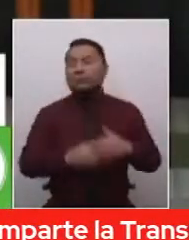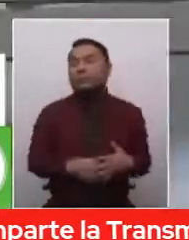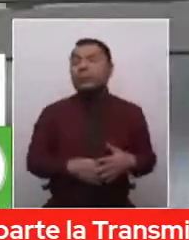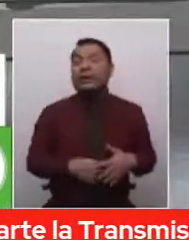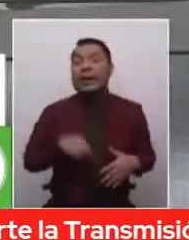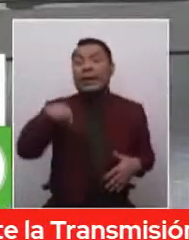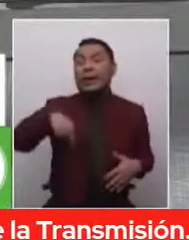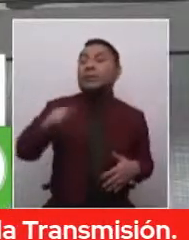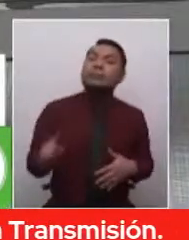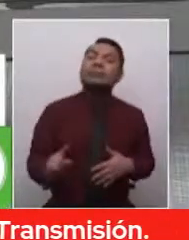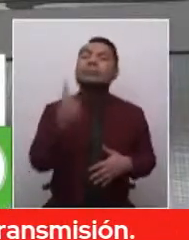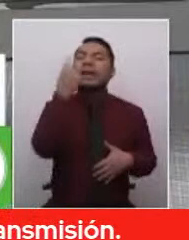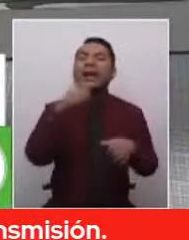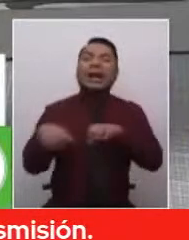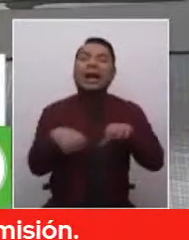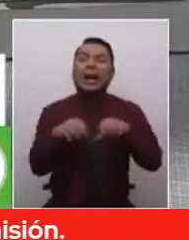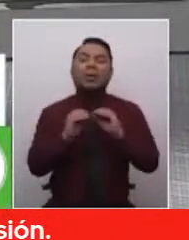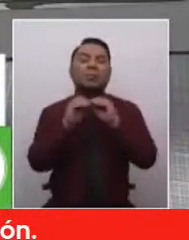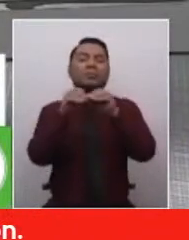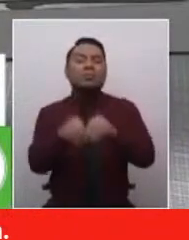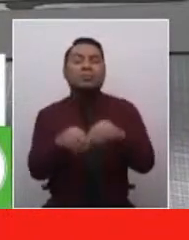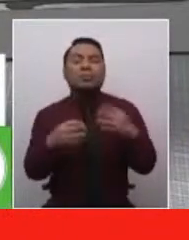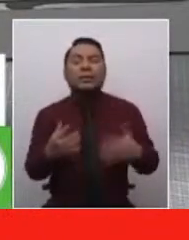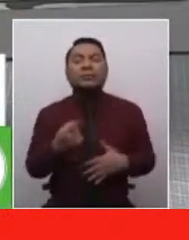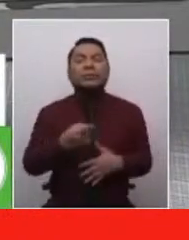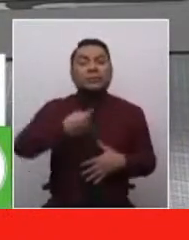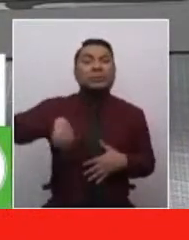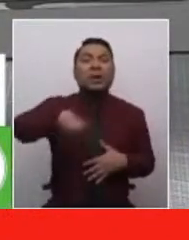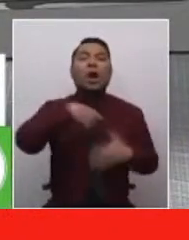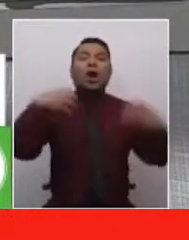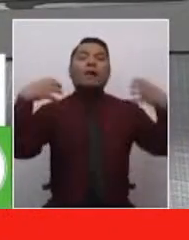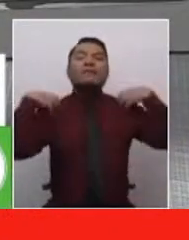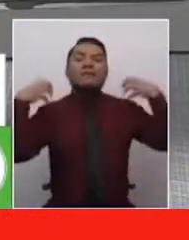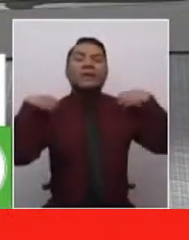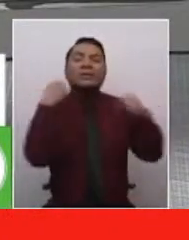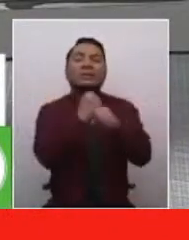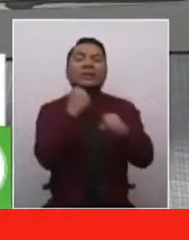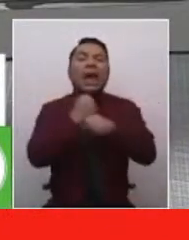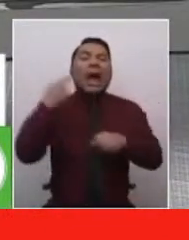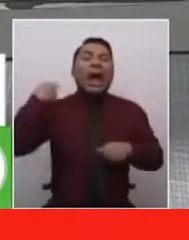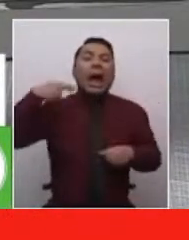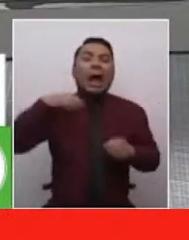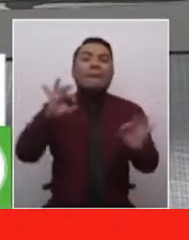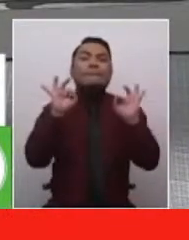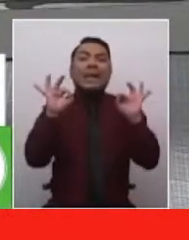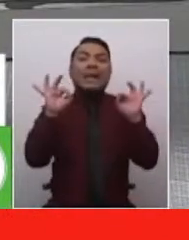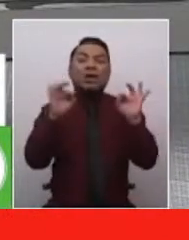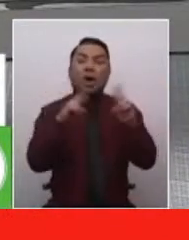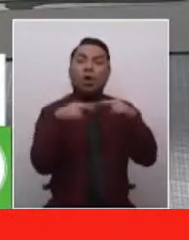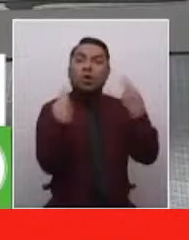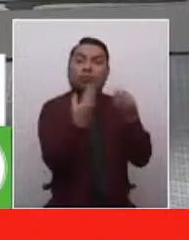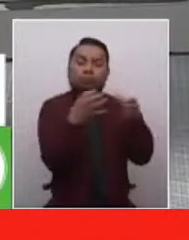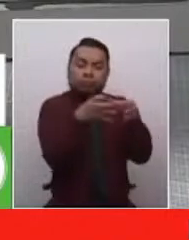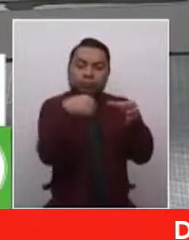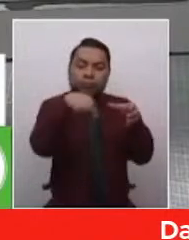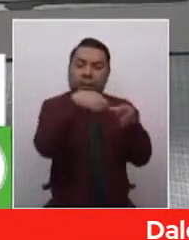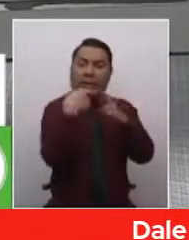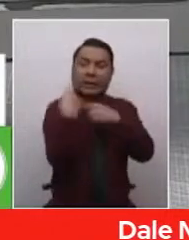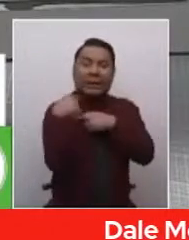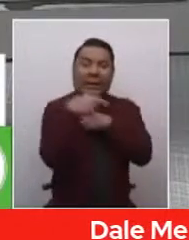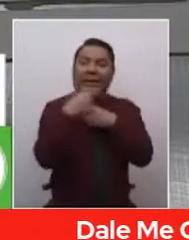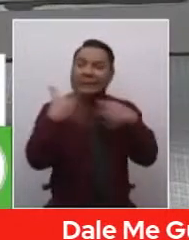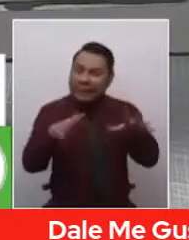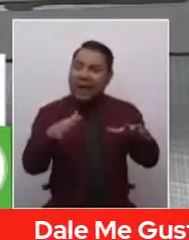lo primero que tenemos que hacer es implementar nuestras oficinas de gestión de riesgos. Esa es una acción que ya debemos